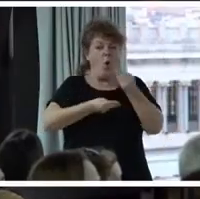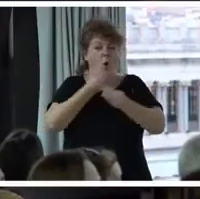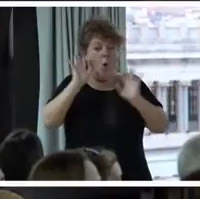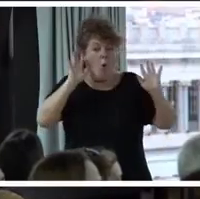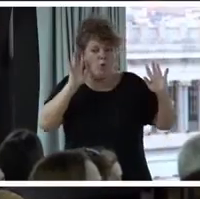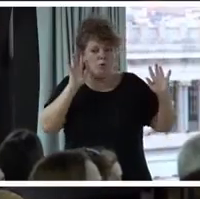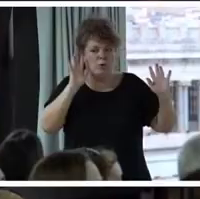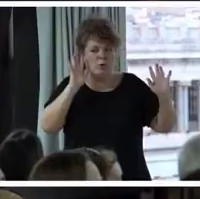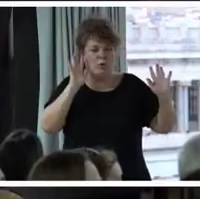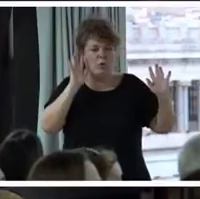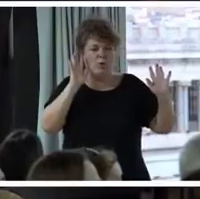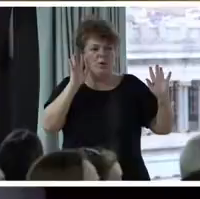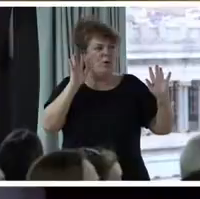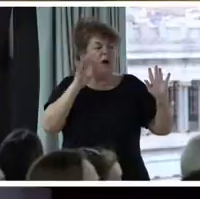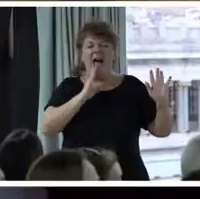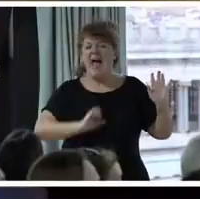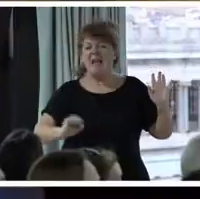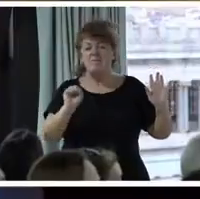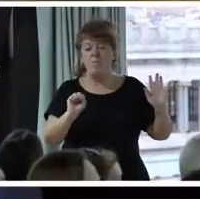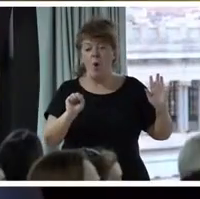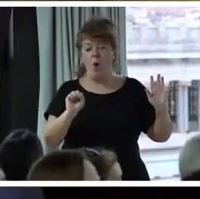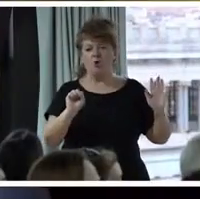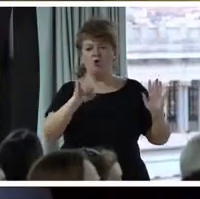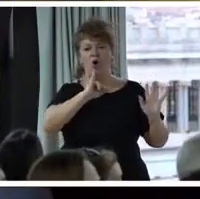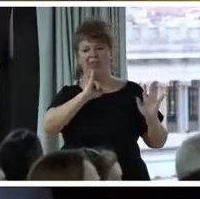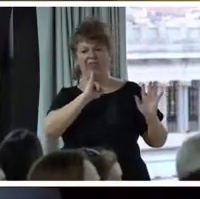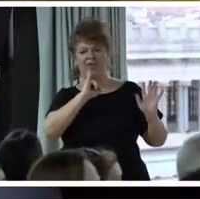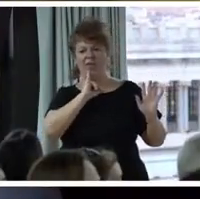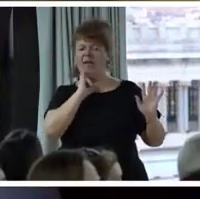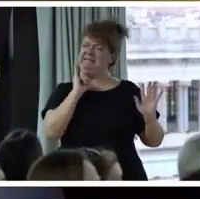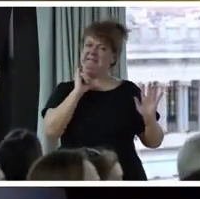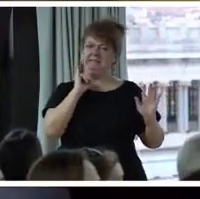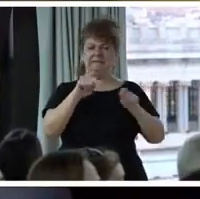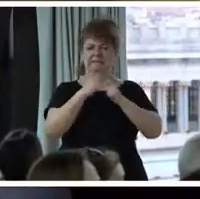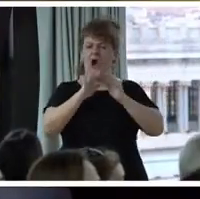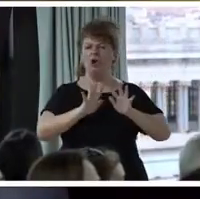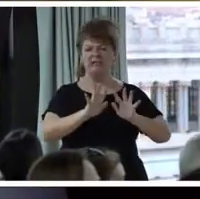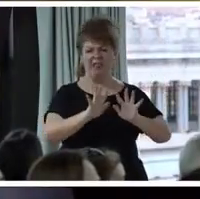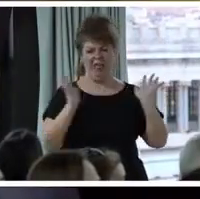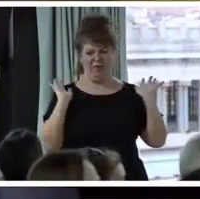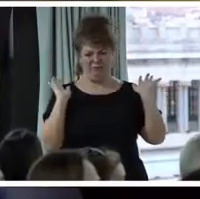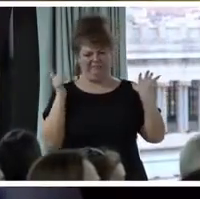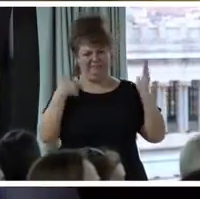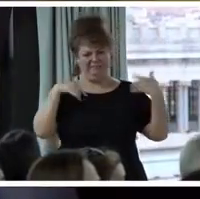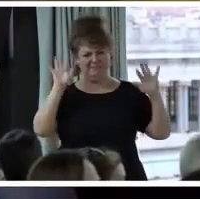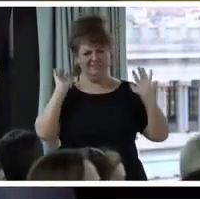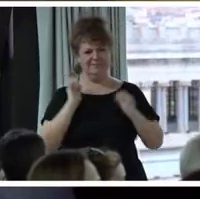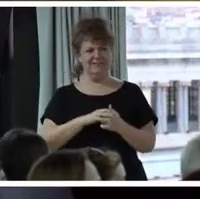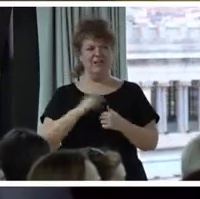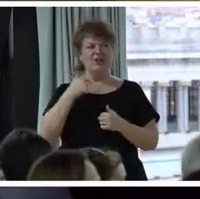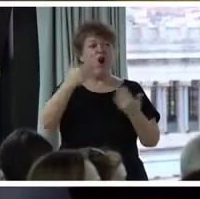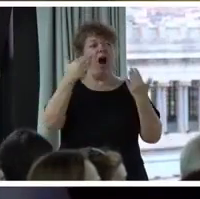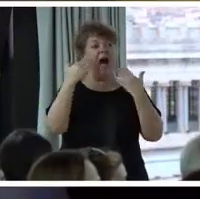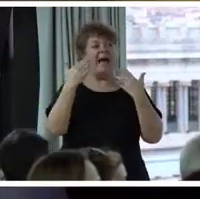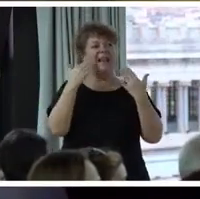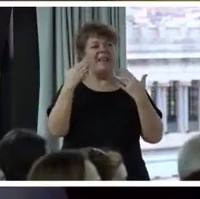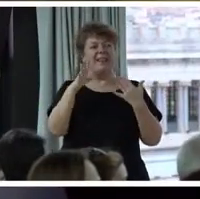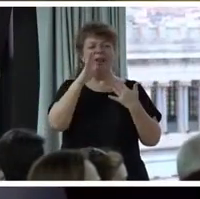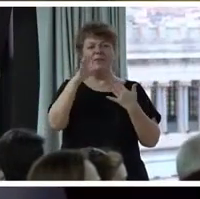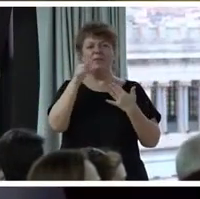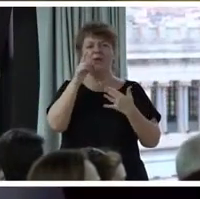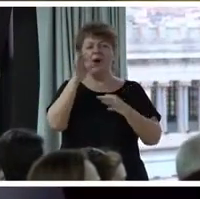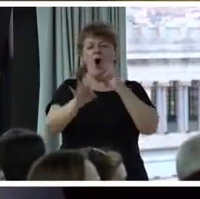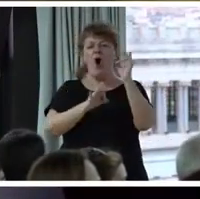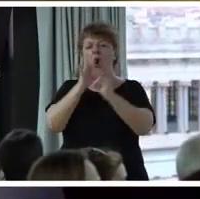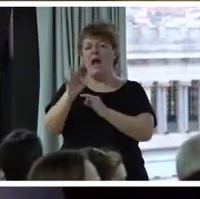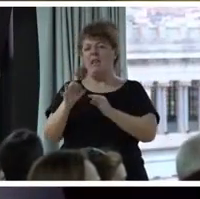de este hermoso idioma es es un poco oxidado estoy agradecida a podemos por